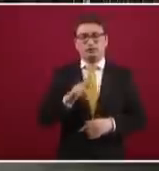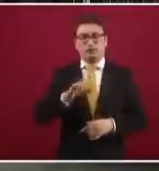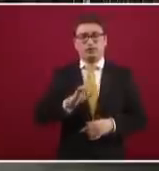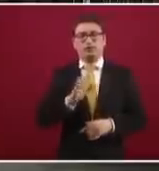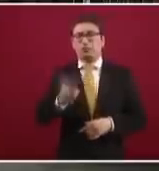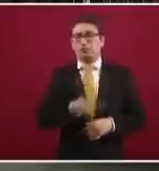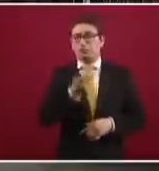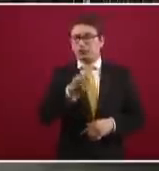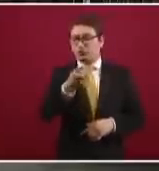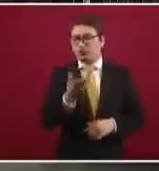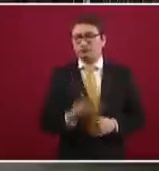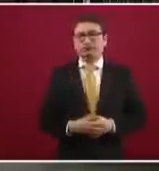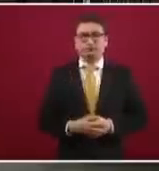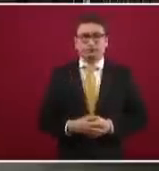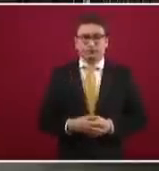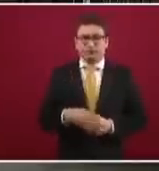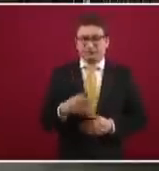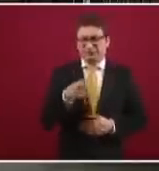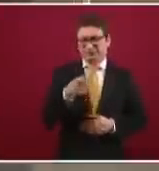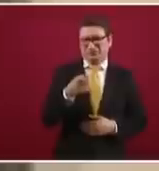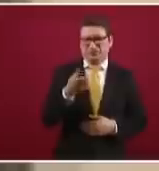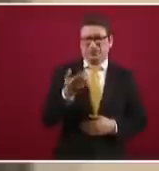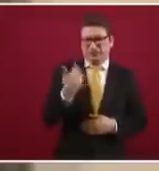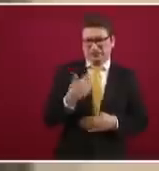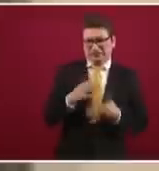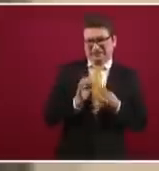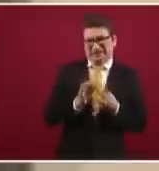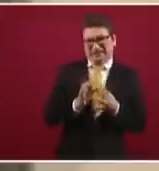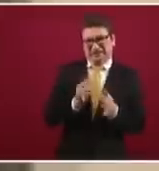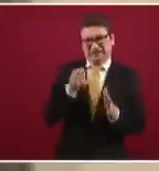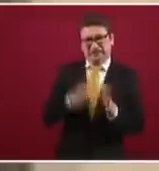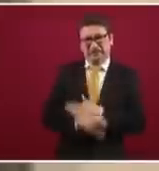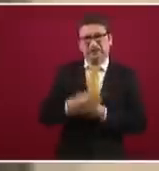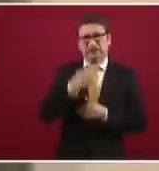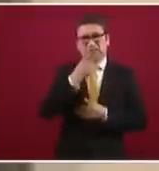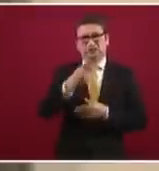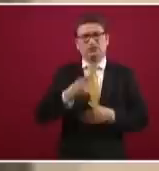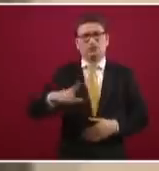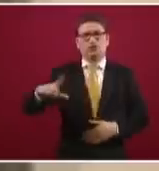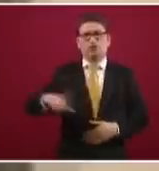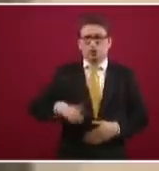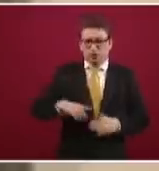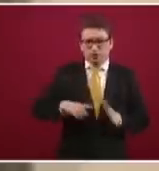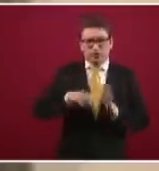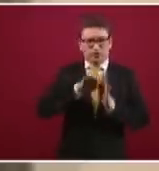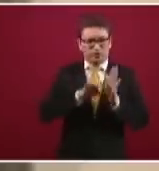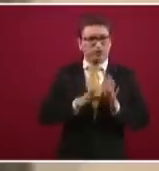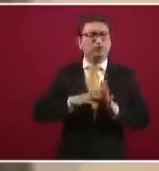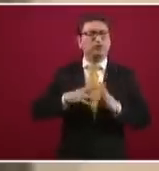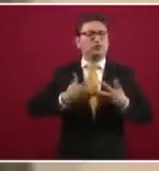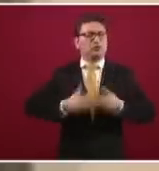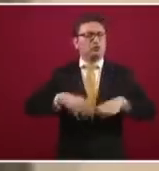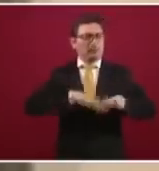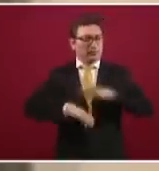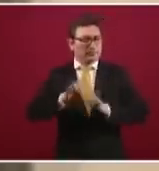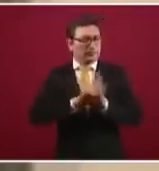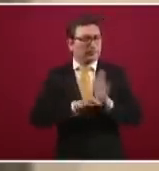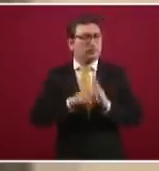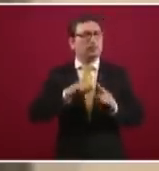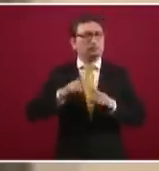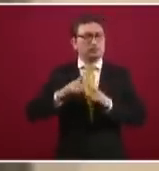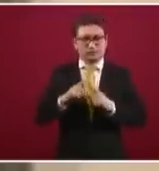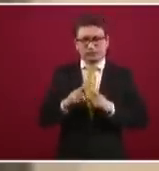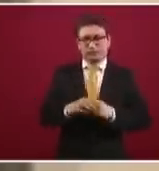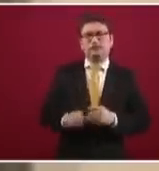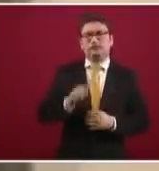¿Ha usted ahondado en últimas fechas sobre un gobierno ético y tener empresas éticas? La Secretaría de la Función Pública presentó